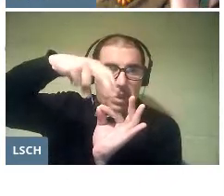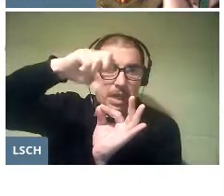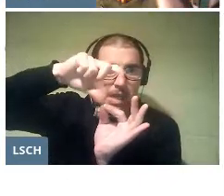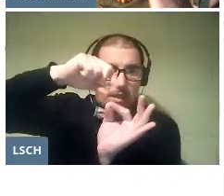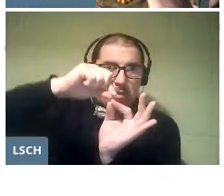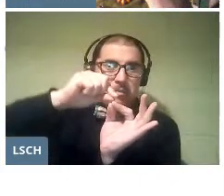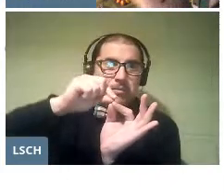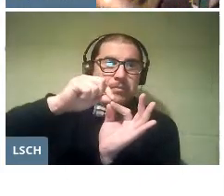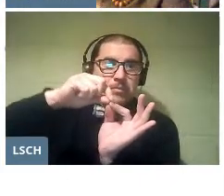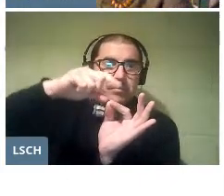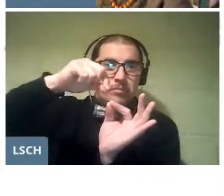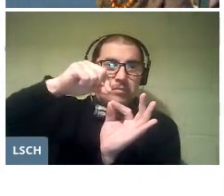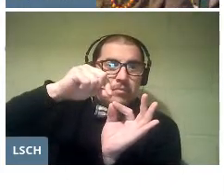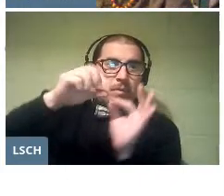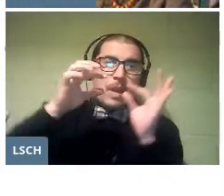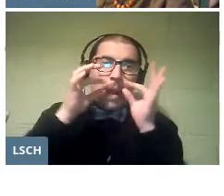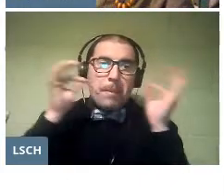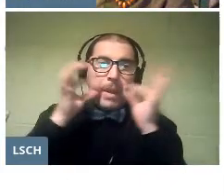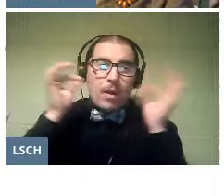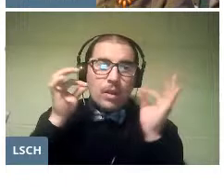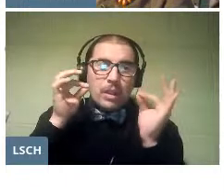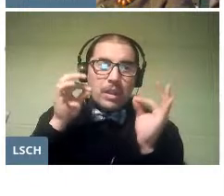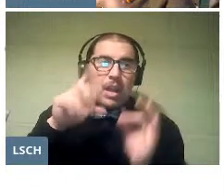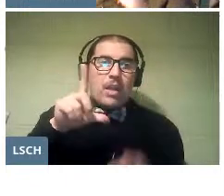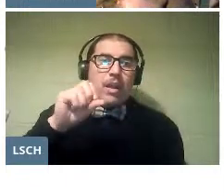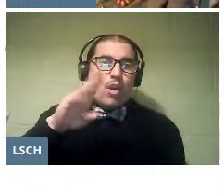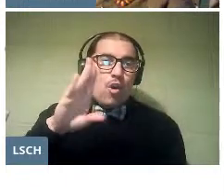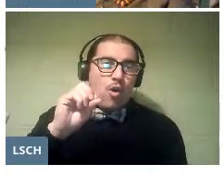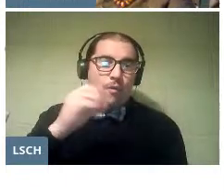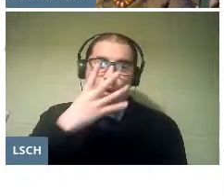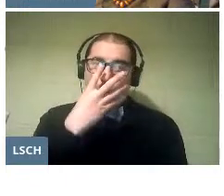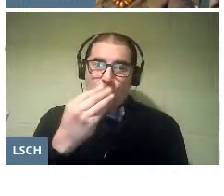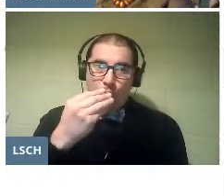bigotes de lobo marino. De esta manera,